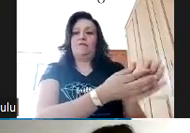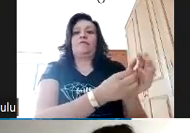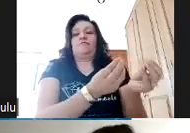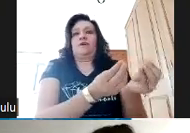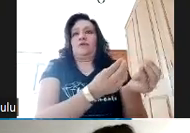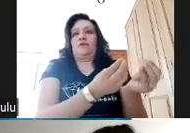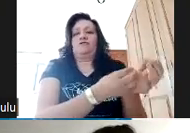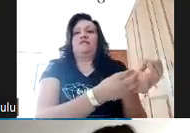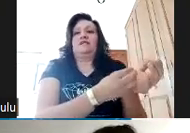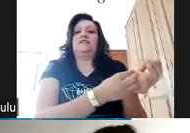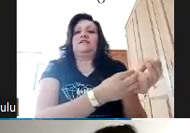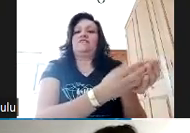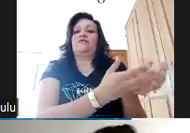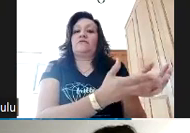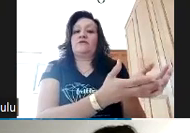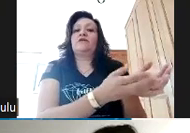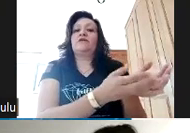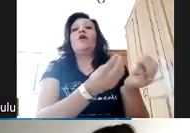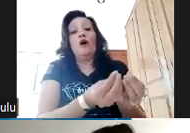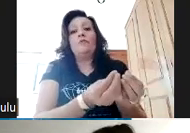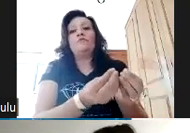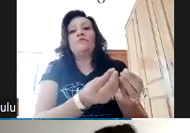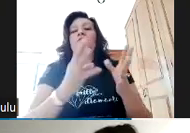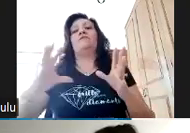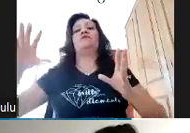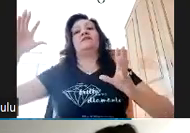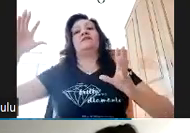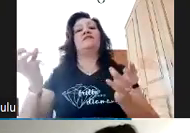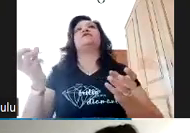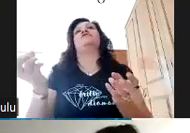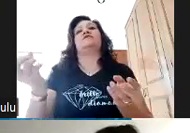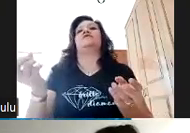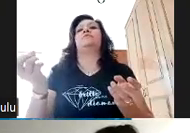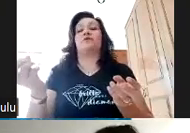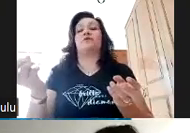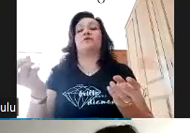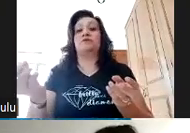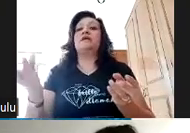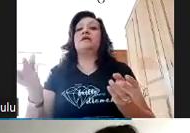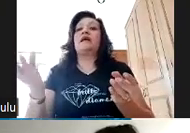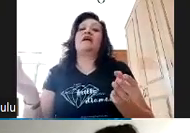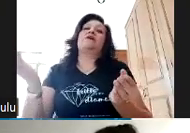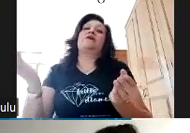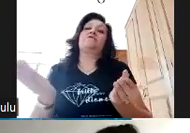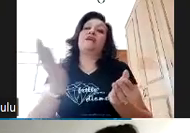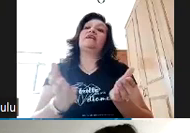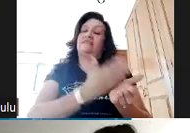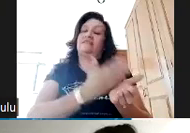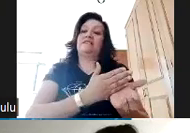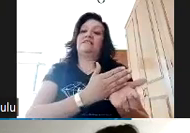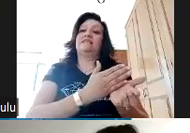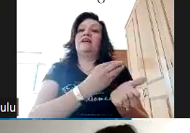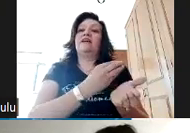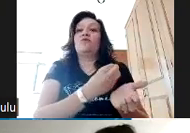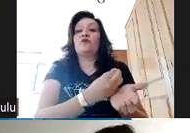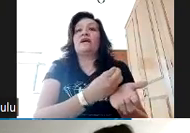Porque por eso es la desinformación o por ejemplo si le estamos ofreciendo productos a la mejor viene atrás